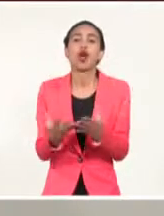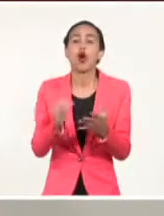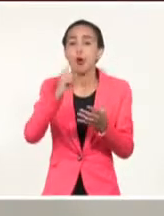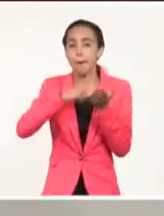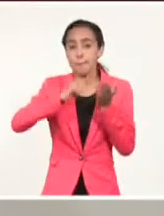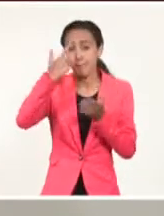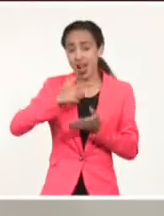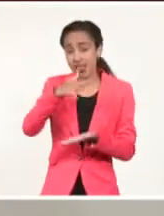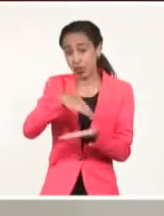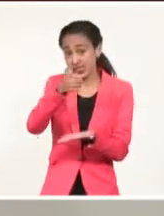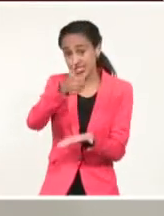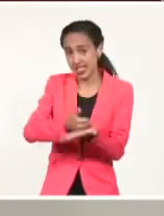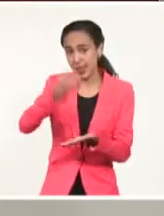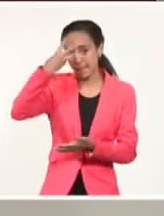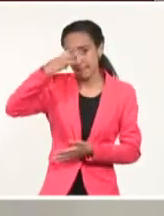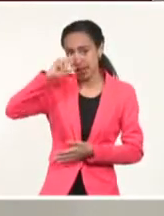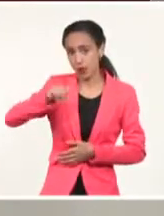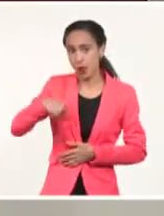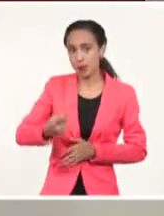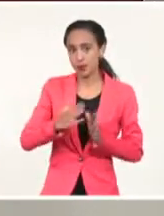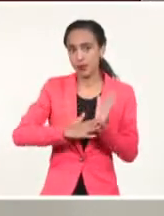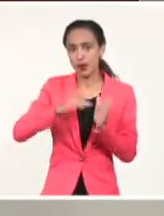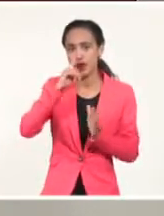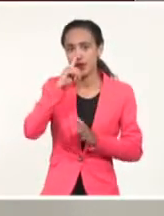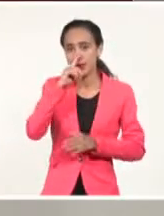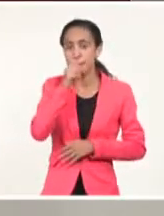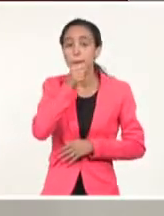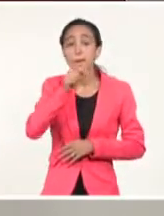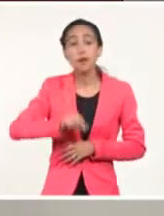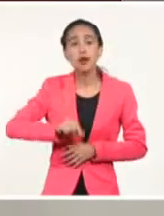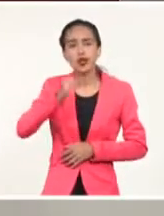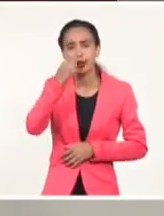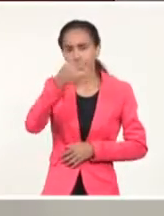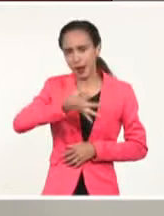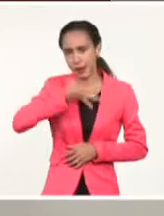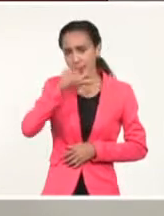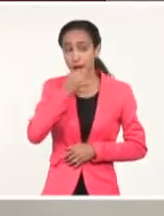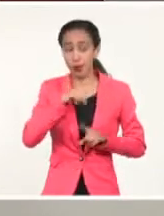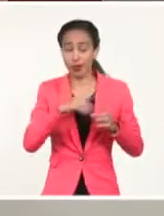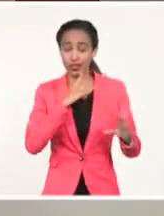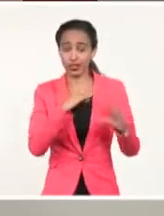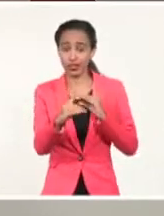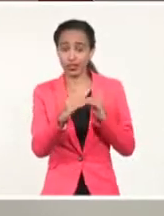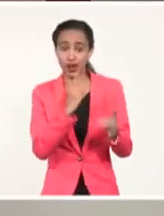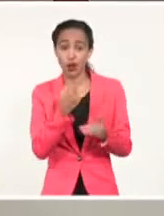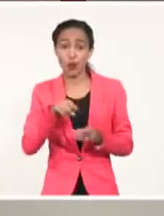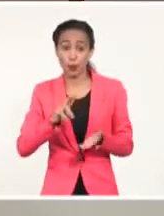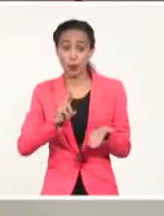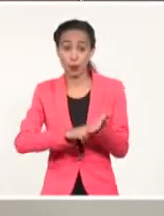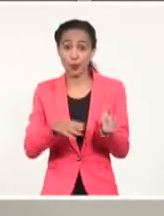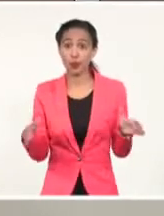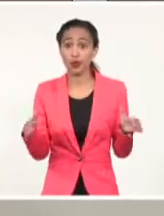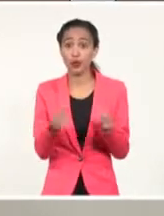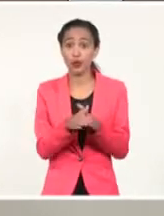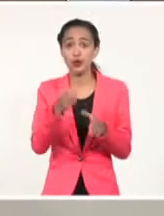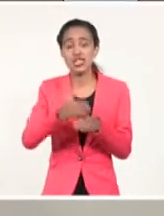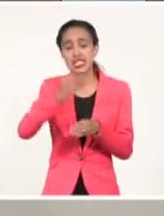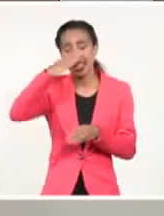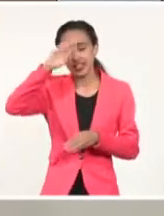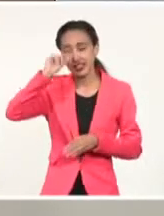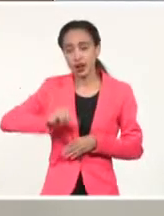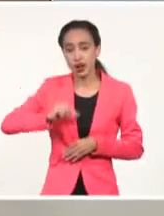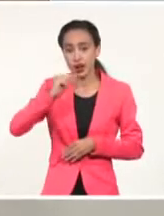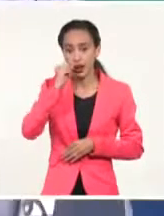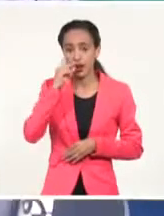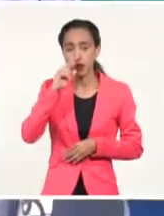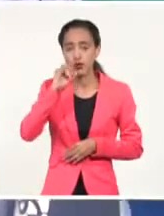México el próximo mes de noviembre. El colega Duanes Hernández conversó hoy con uno de los integrantes del plantel, el santiaguero Roy Vélez